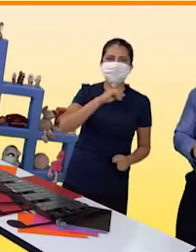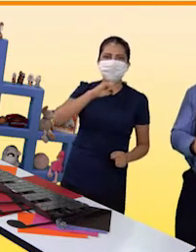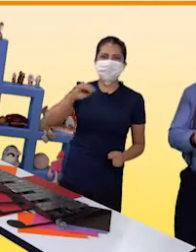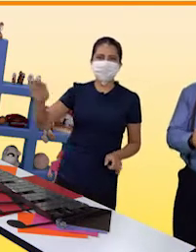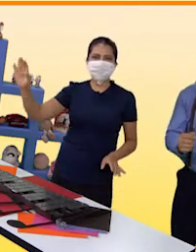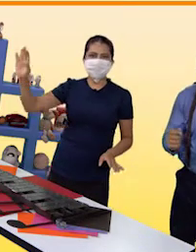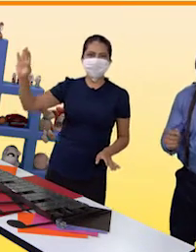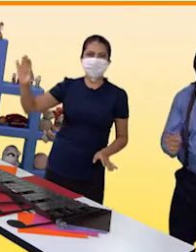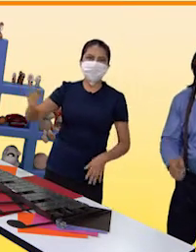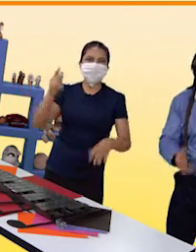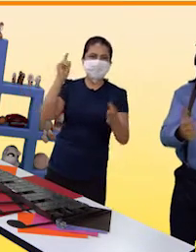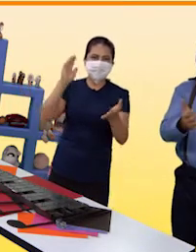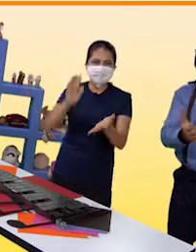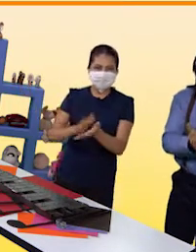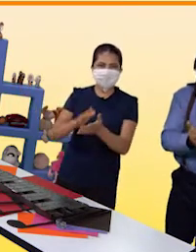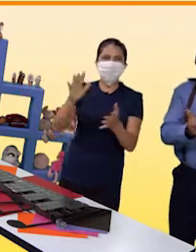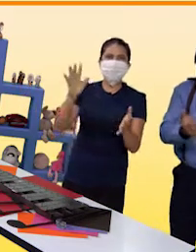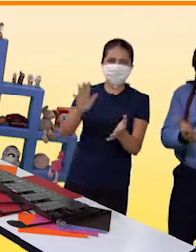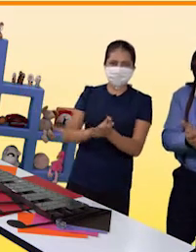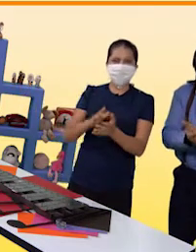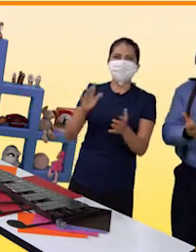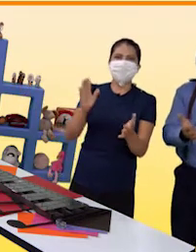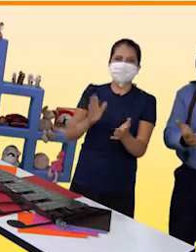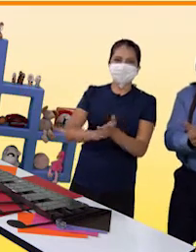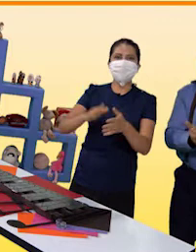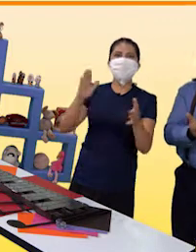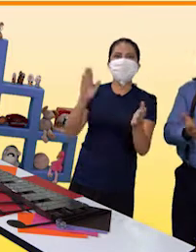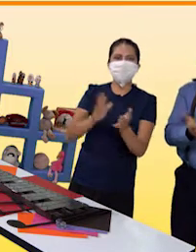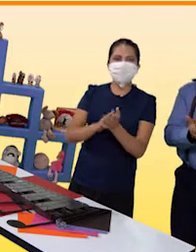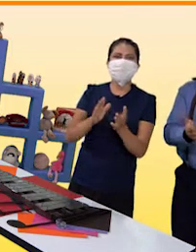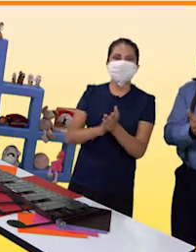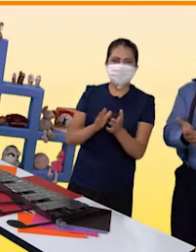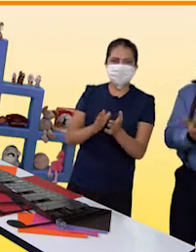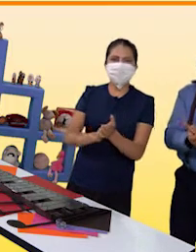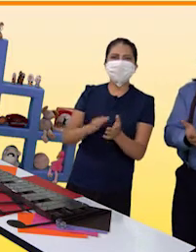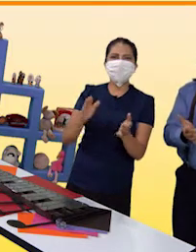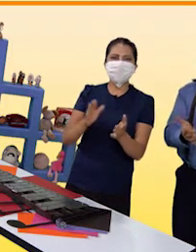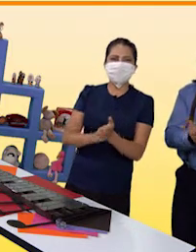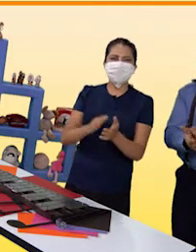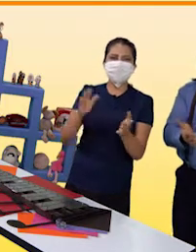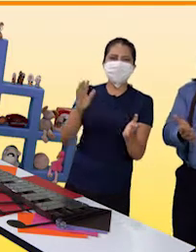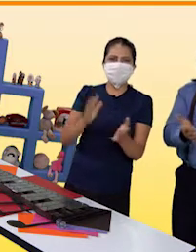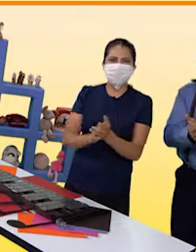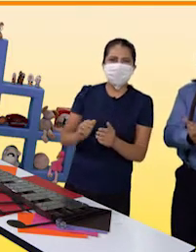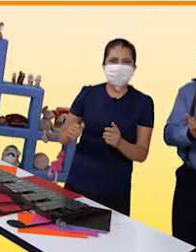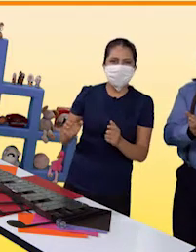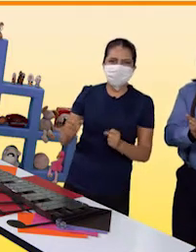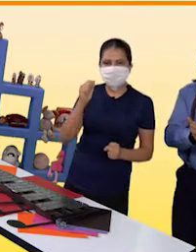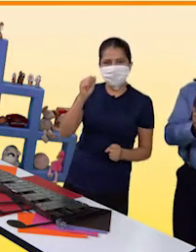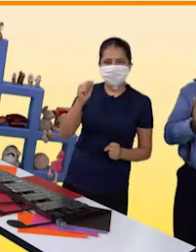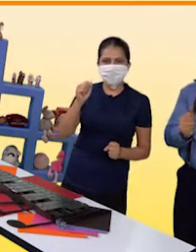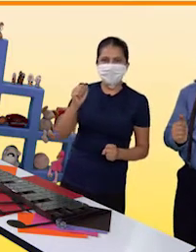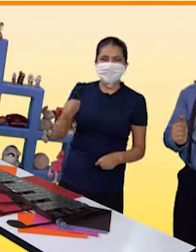Nuevamente. 3 y. Do, re, do, mi, mi, do, re, do.